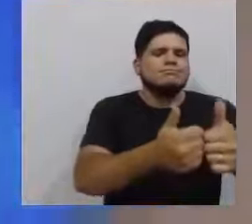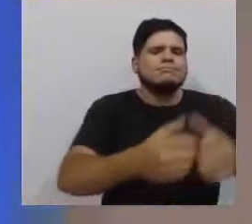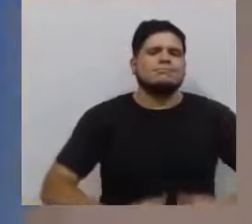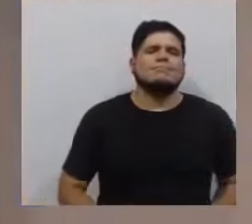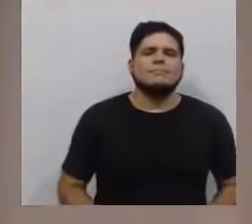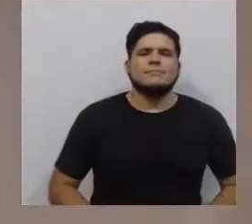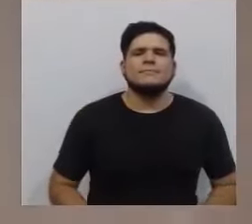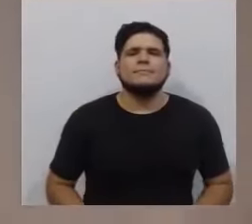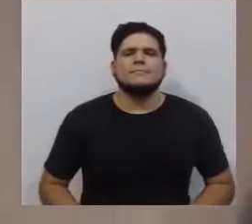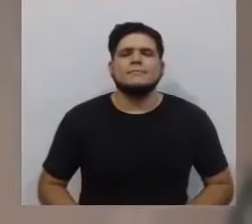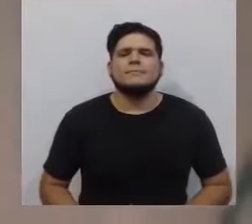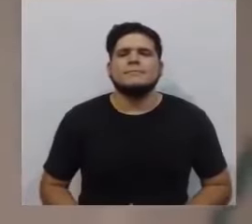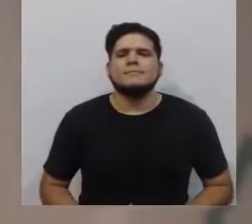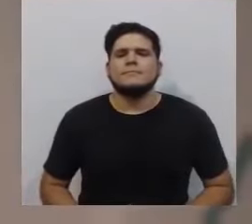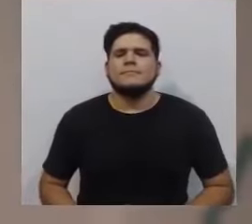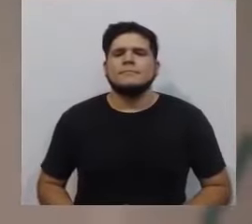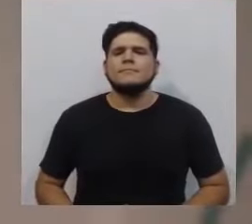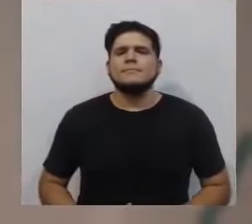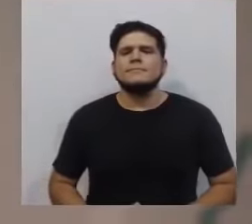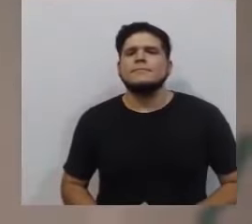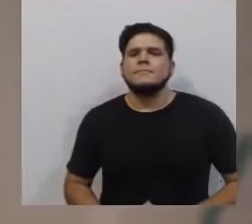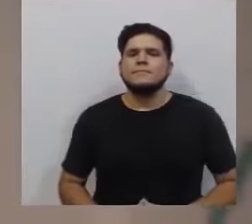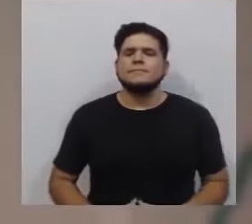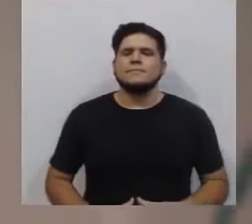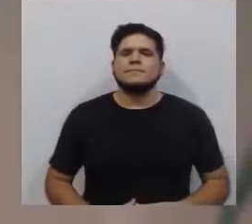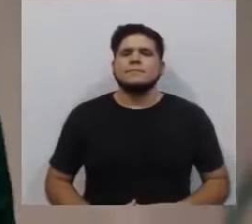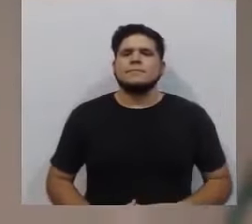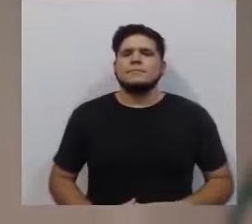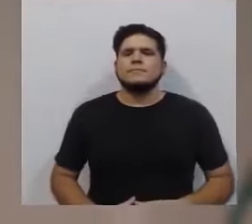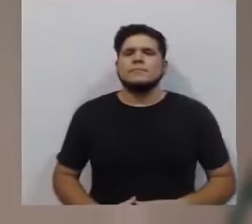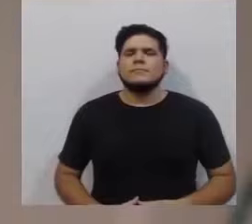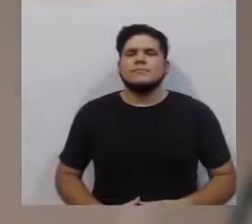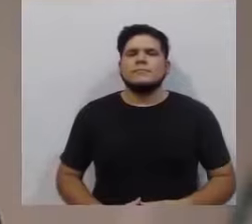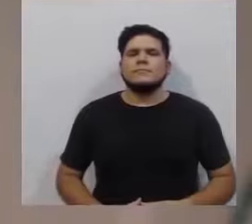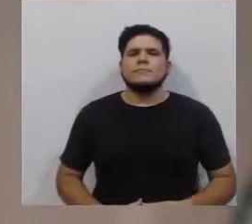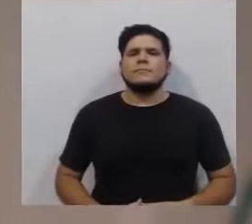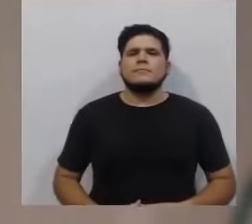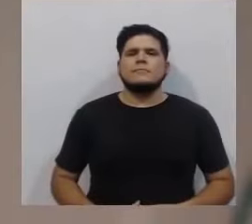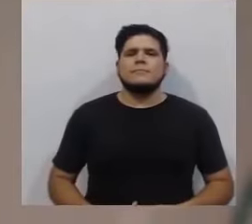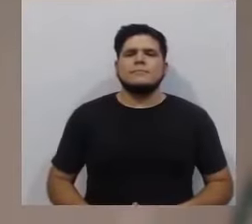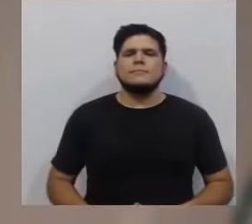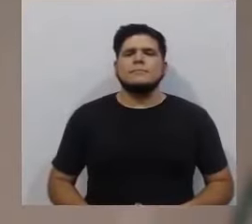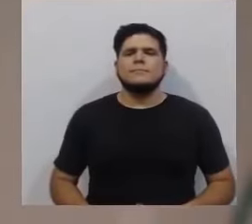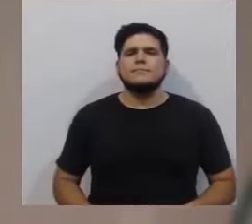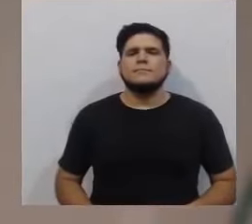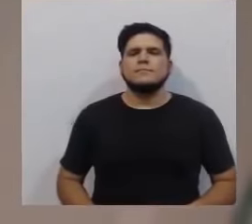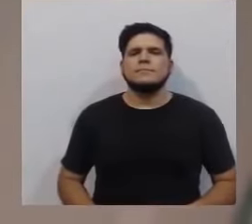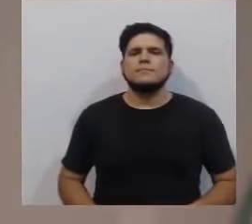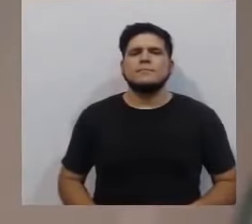que hay algo en su vida hay algo en usted a nadie le funciona a usted le funciona